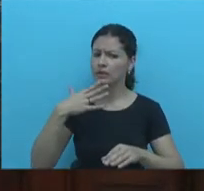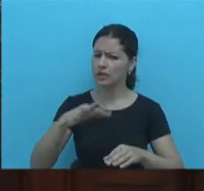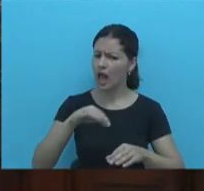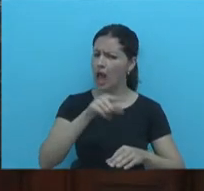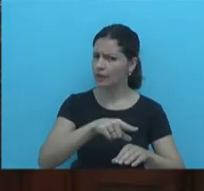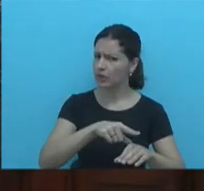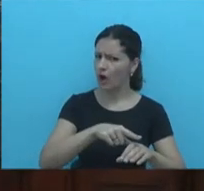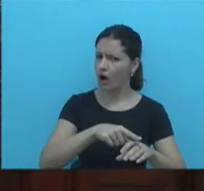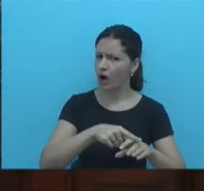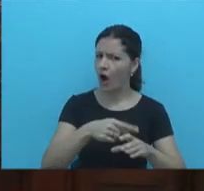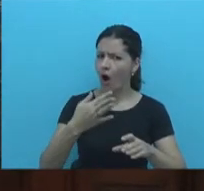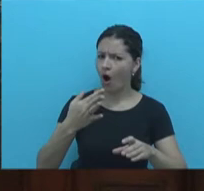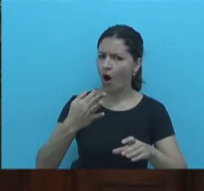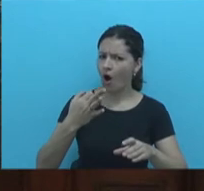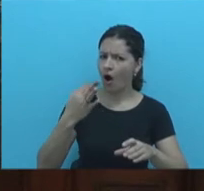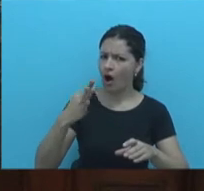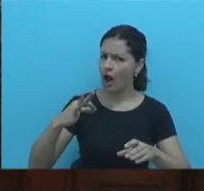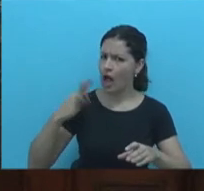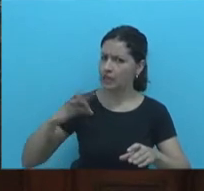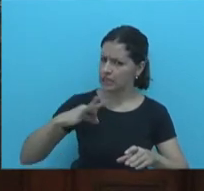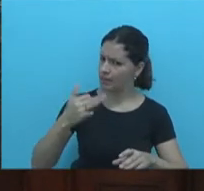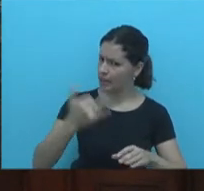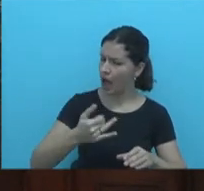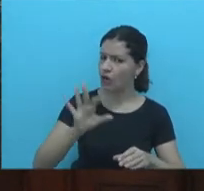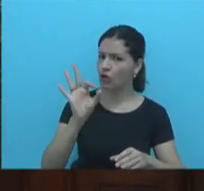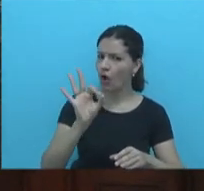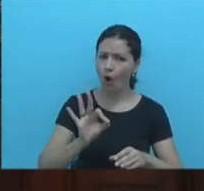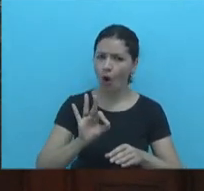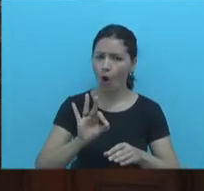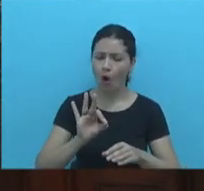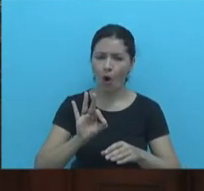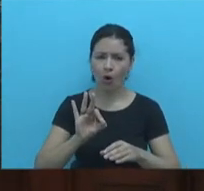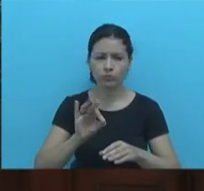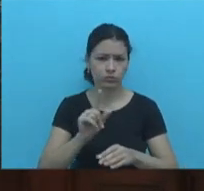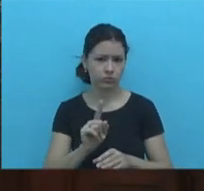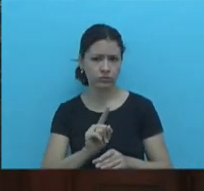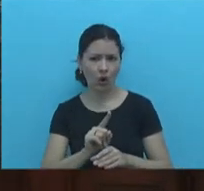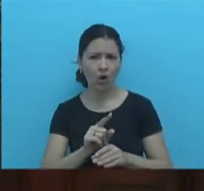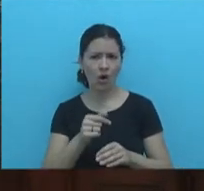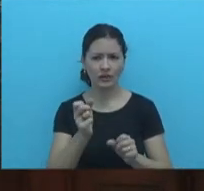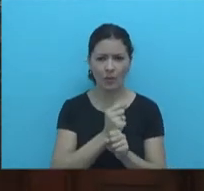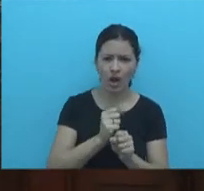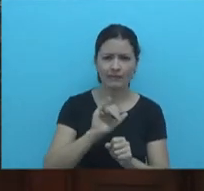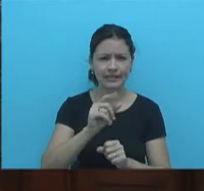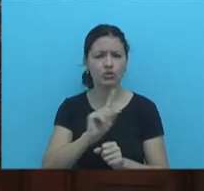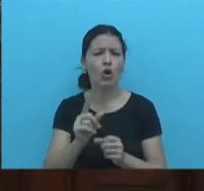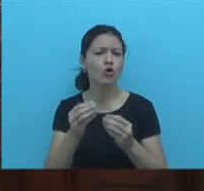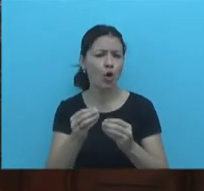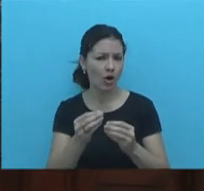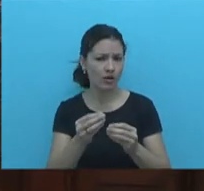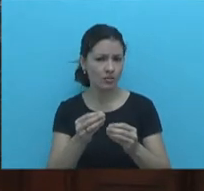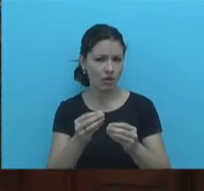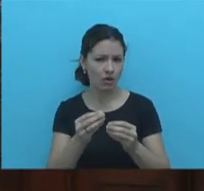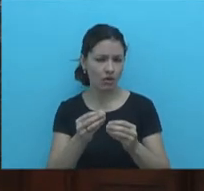solamente como formación general? ¿Tienen que aprobarlo o no? Igual que cuando uno